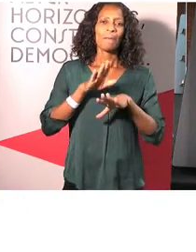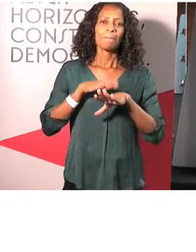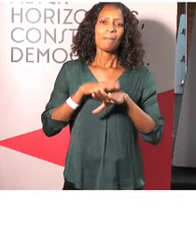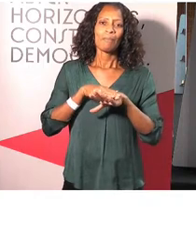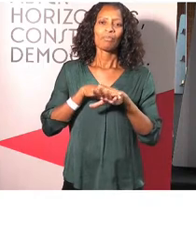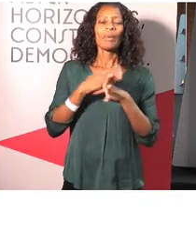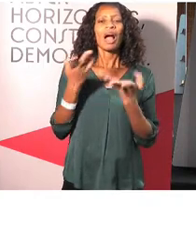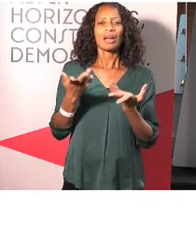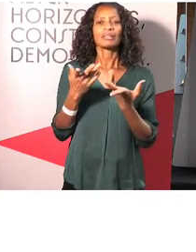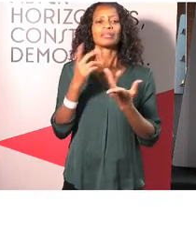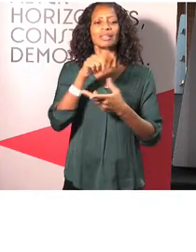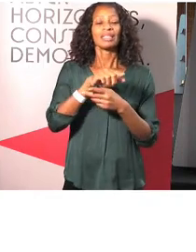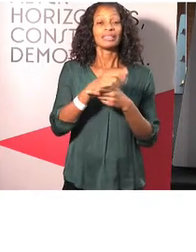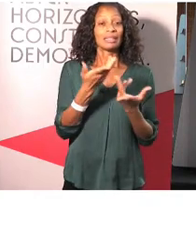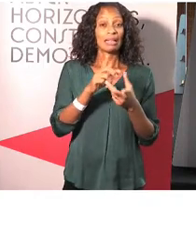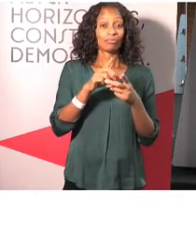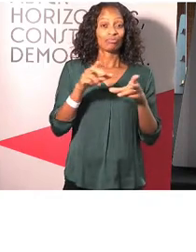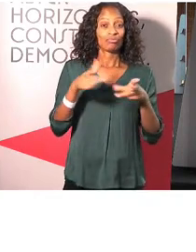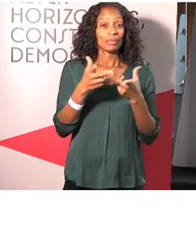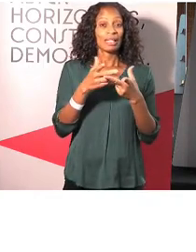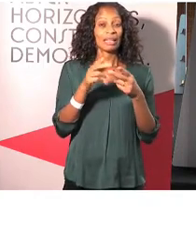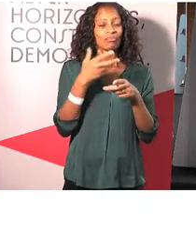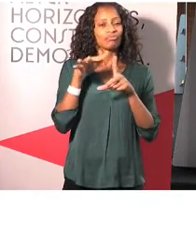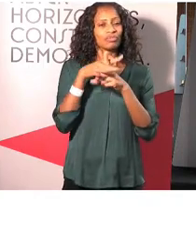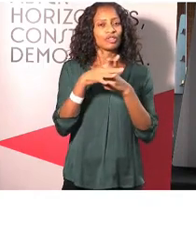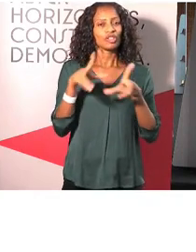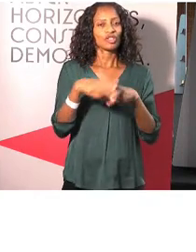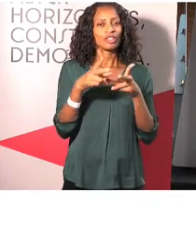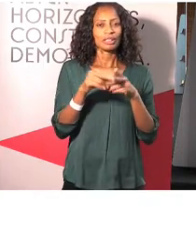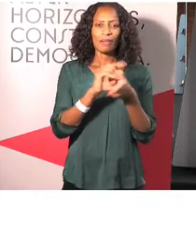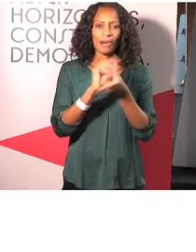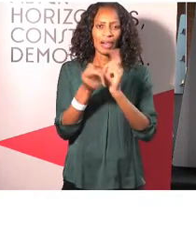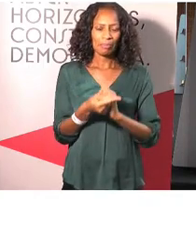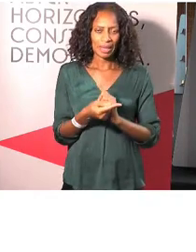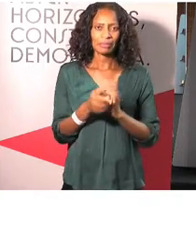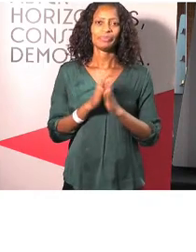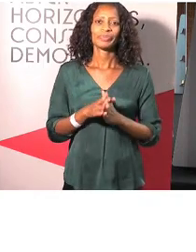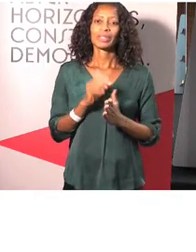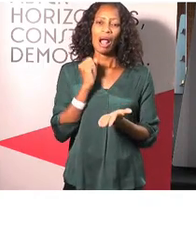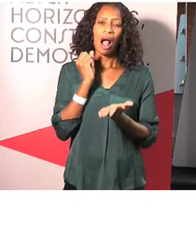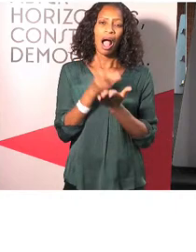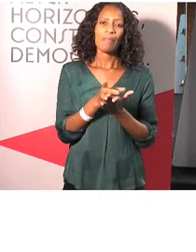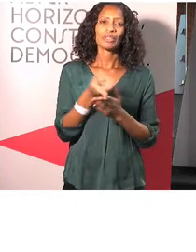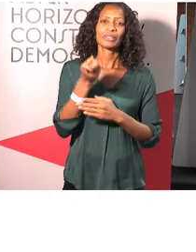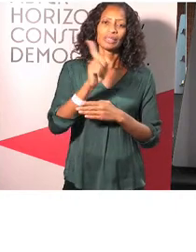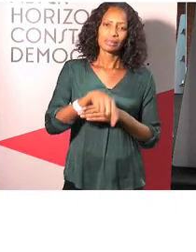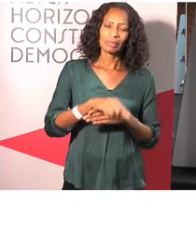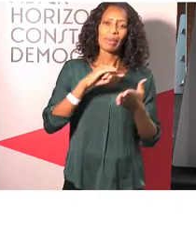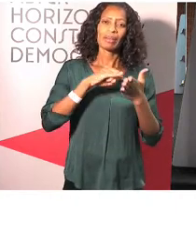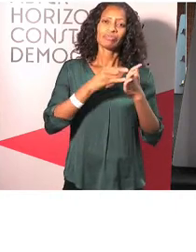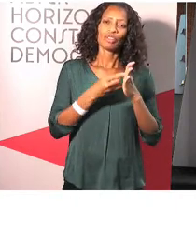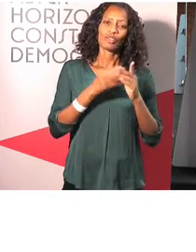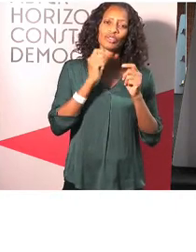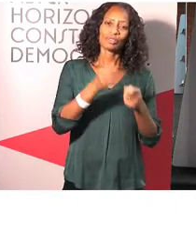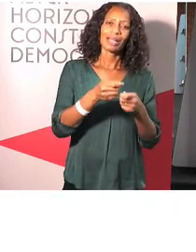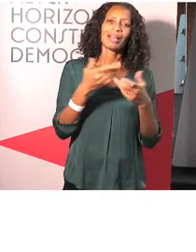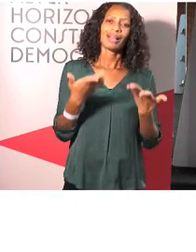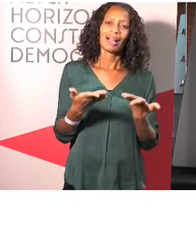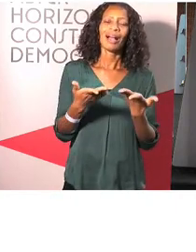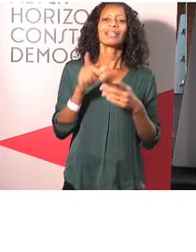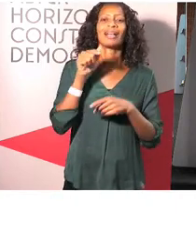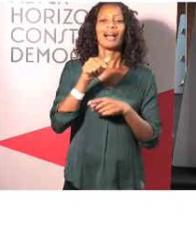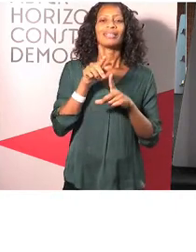tanto el eje social como el eje de género y no pensar que porque estás apostando por la economía social eso te resuelve las dimensiones de género, porque en lo